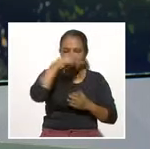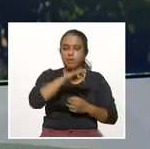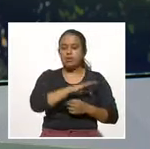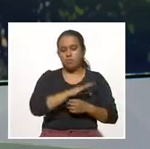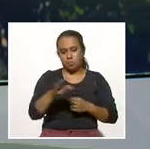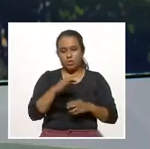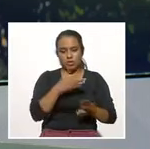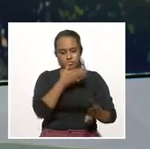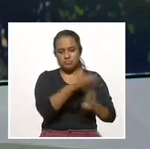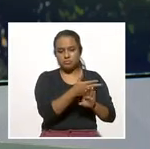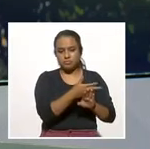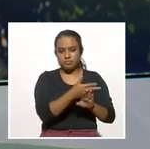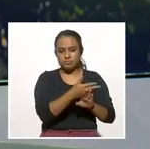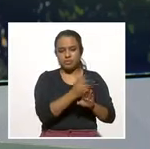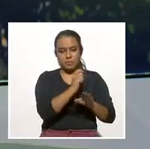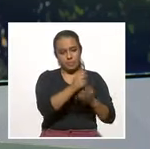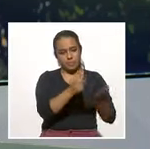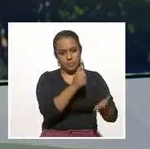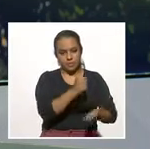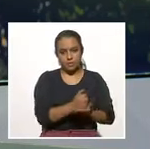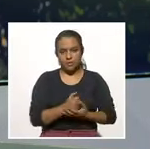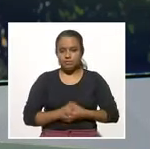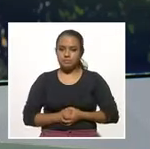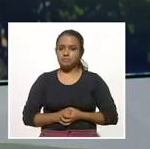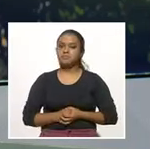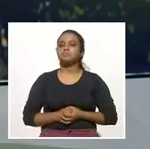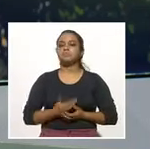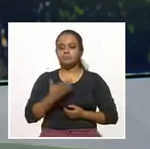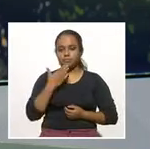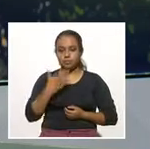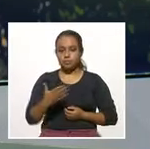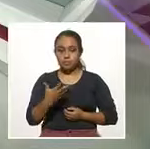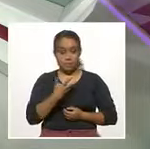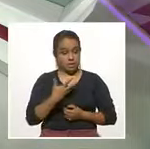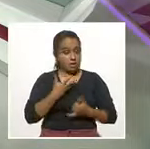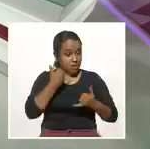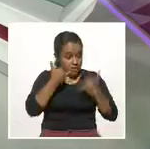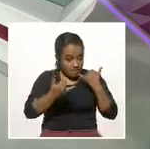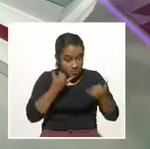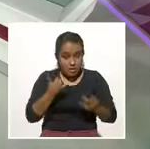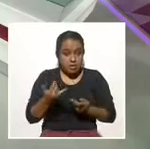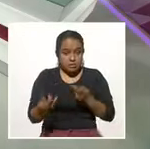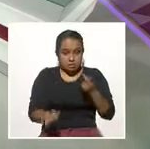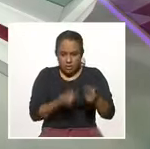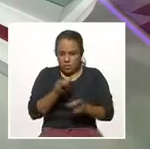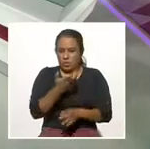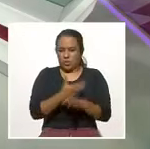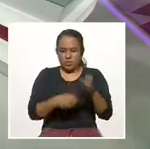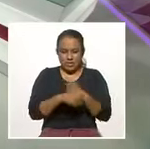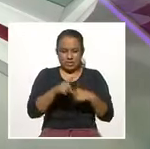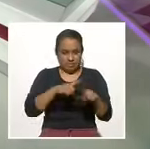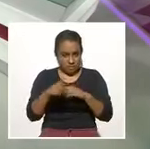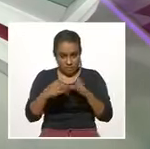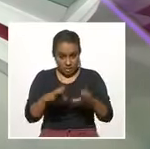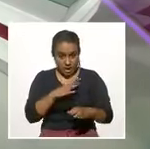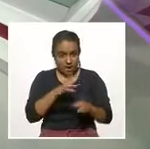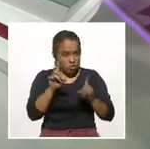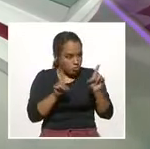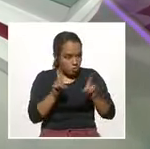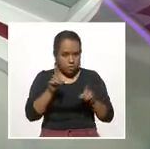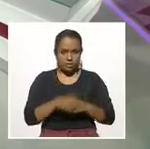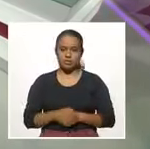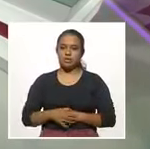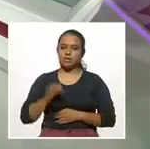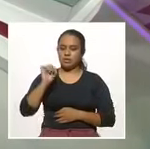una zona muy urbana. Ok, muy bien. ¿Tenemos llamadas y preguntas y cosas de esas y comentarios? ¿Dudas?